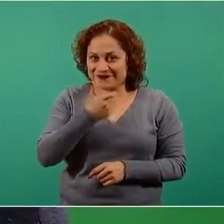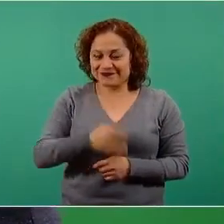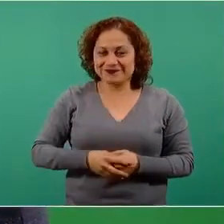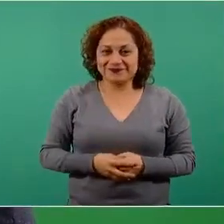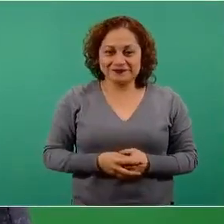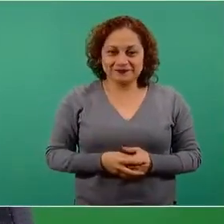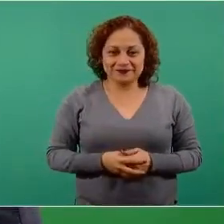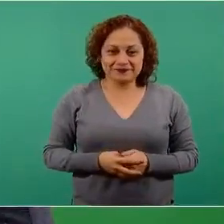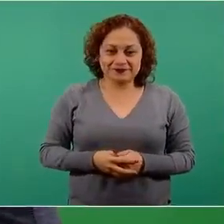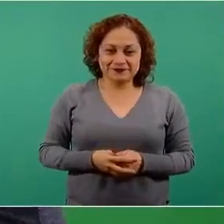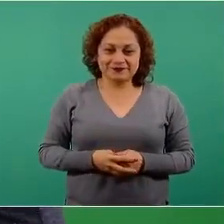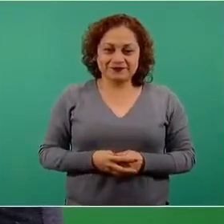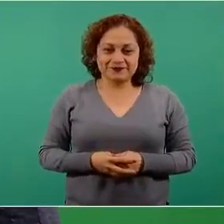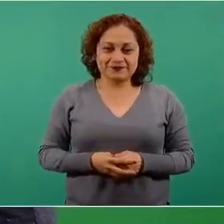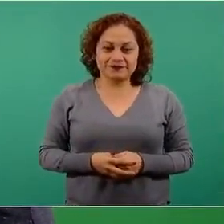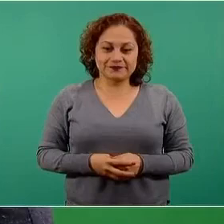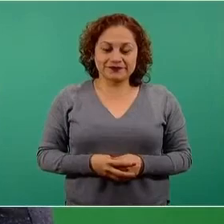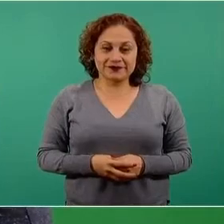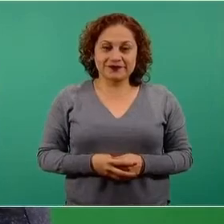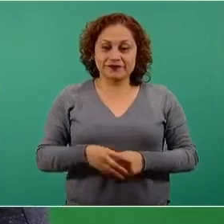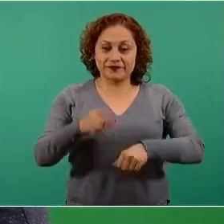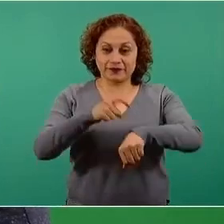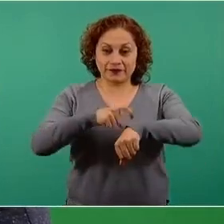Son las